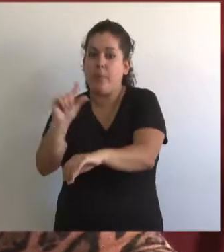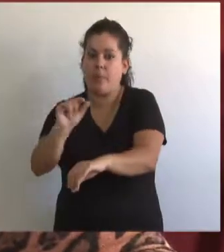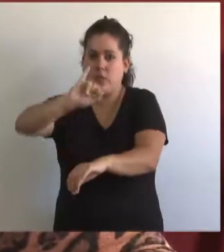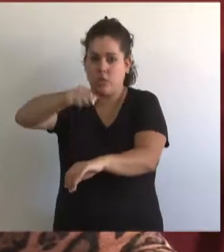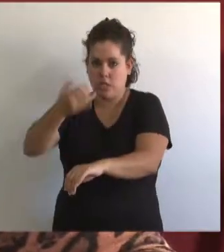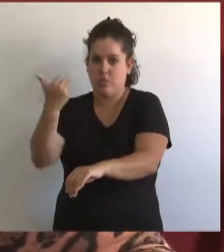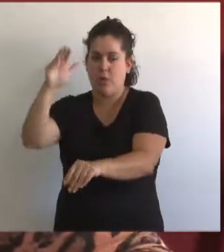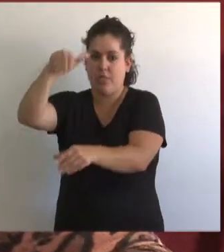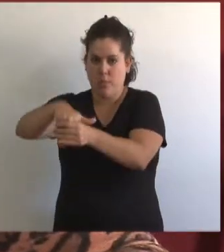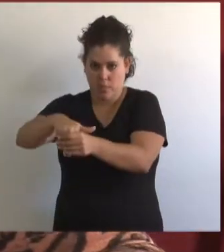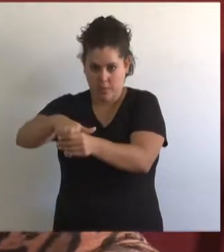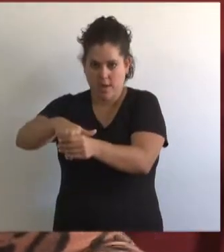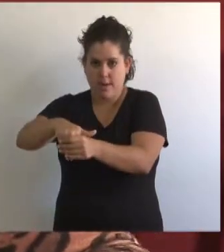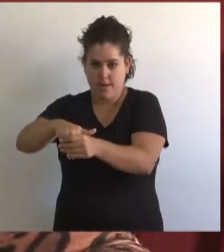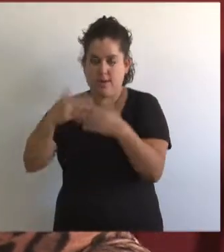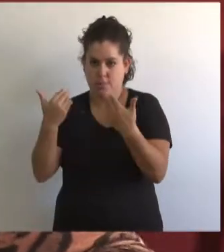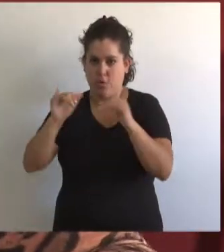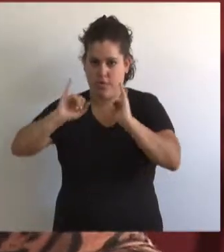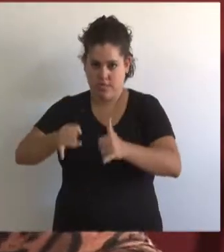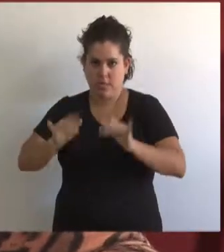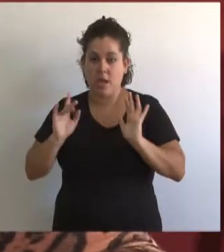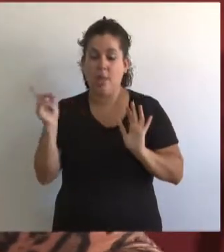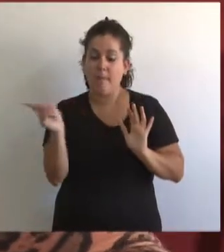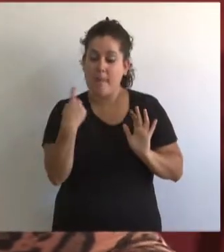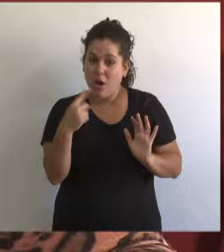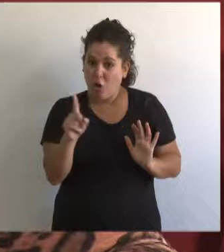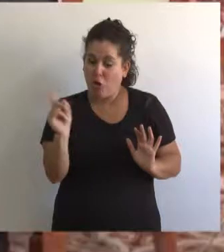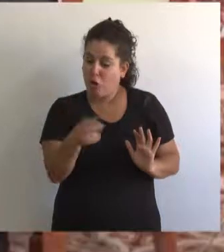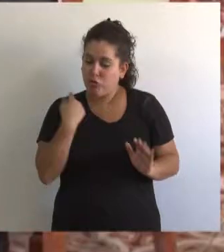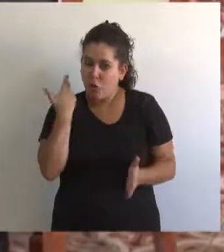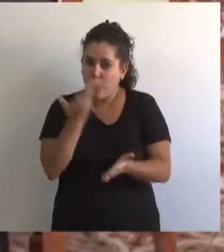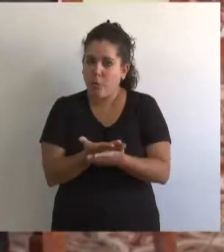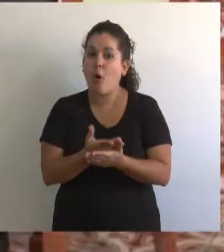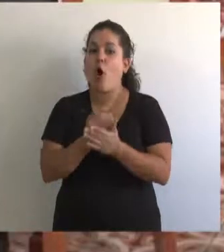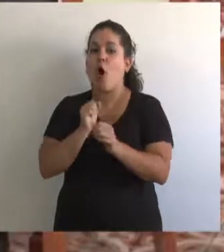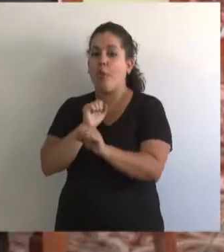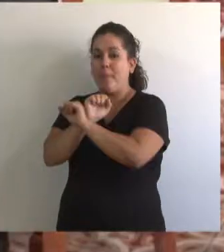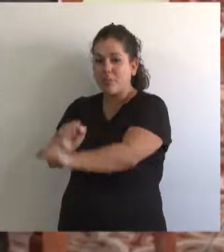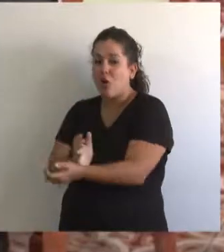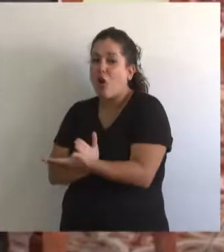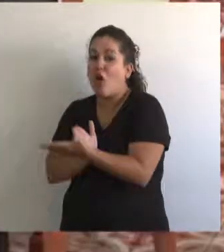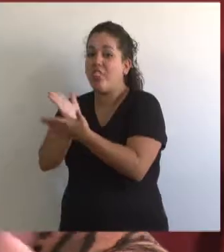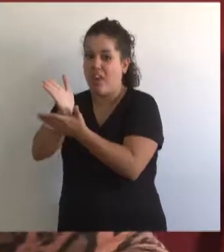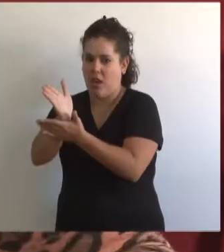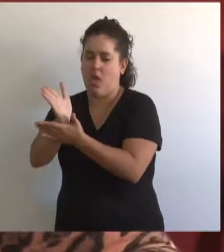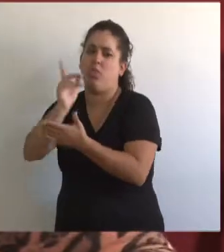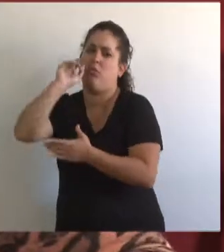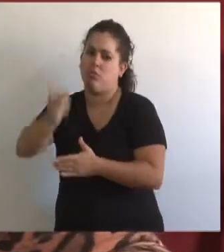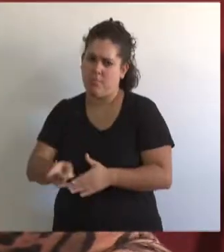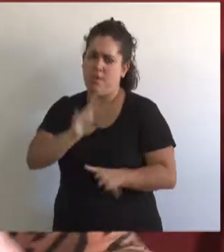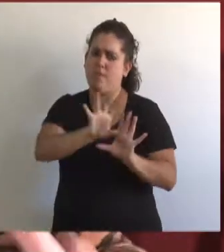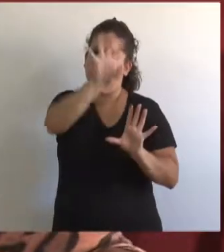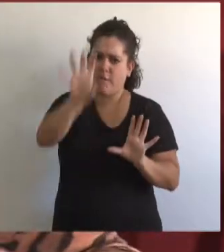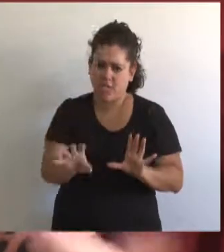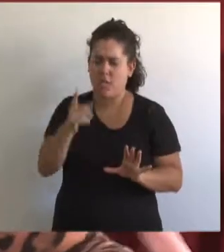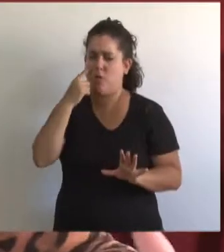prisión preventiva participar de las elecciones nacionales. Nosotros lo que proponemos, que también los condenados participen de elecciones nacionales